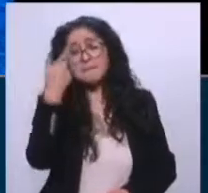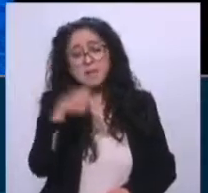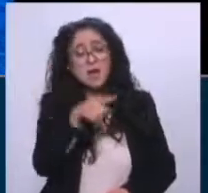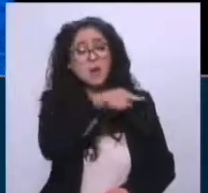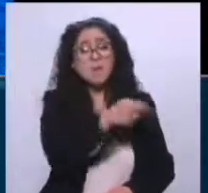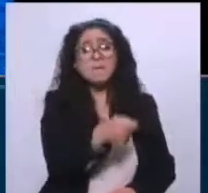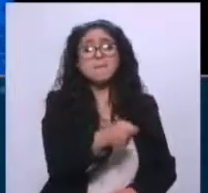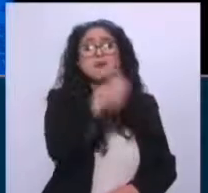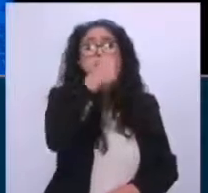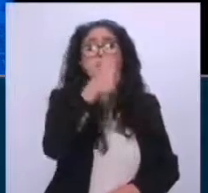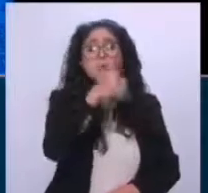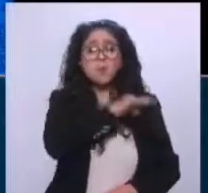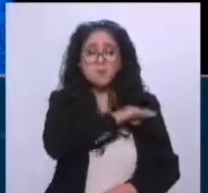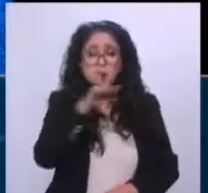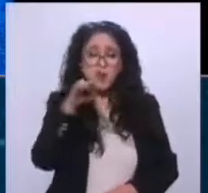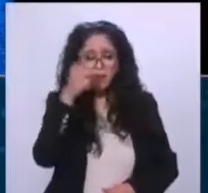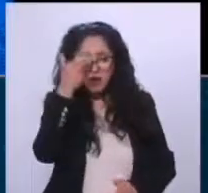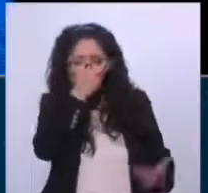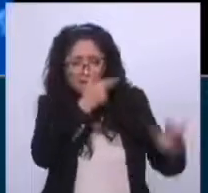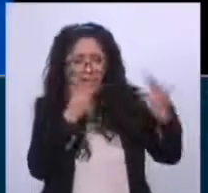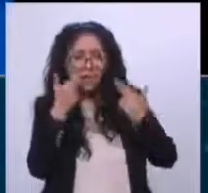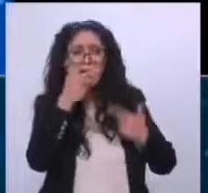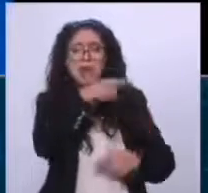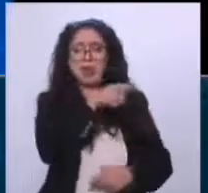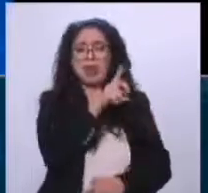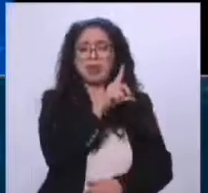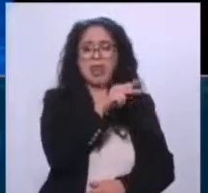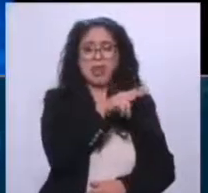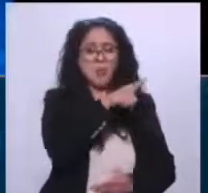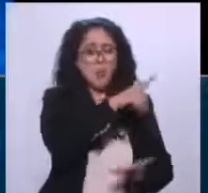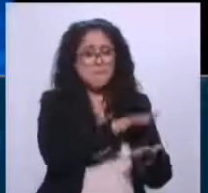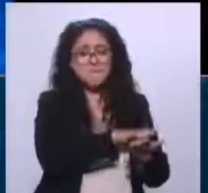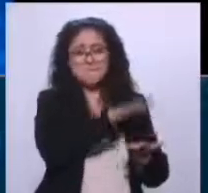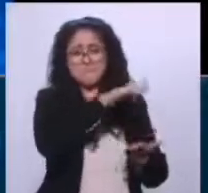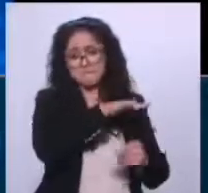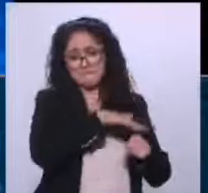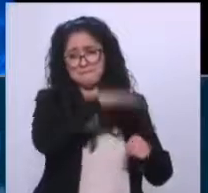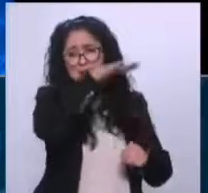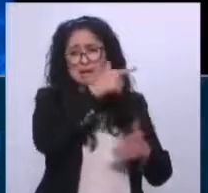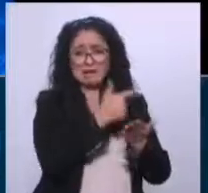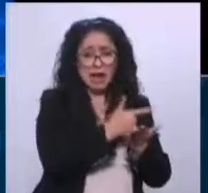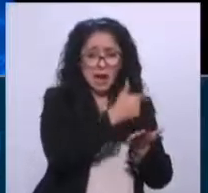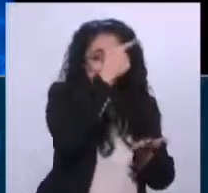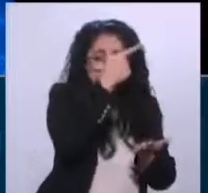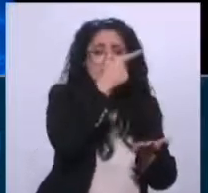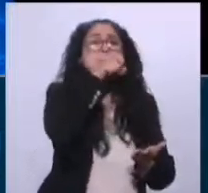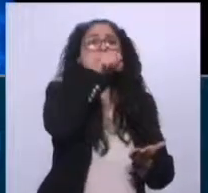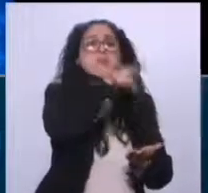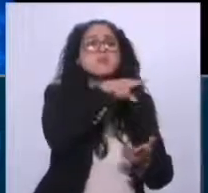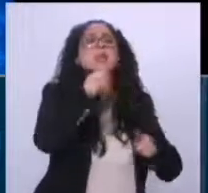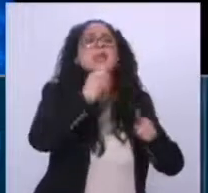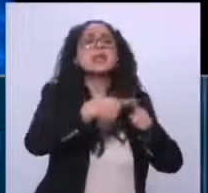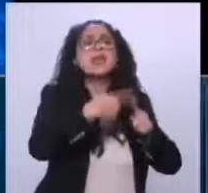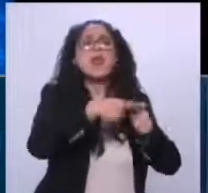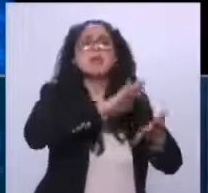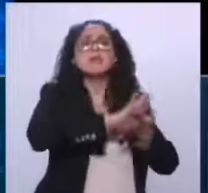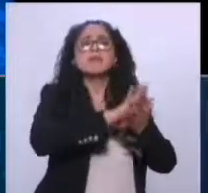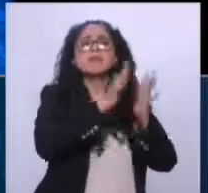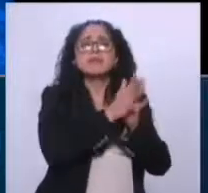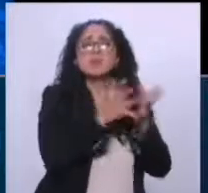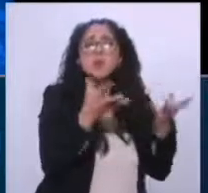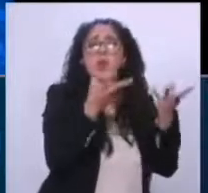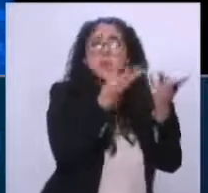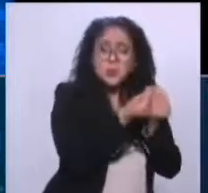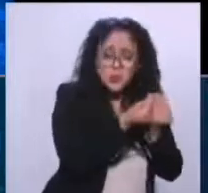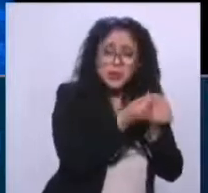un delito de mayor relevancia y en su caso señalar directamente a estas personas que participaron en el mismo y comprometerse con la fiscalía de